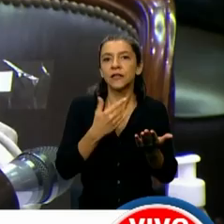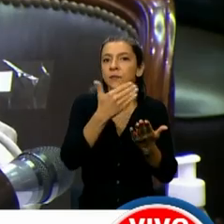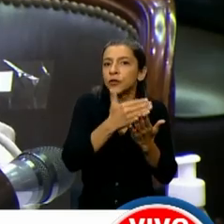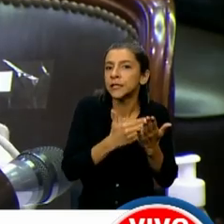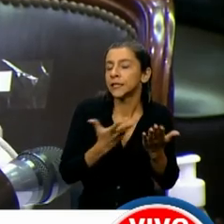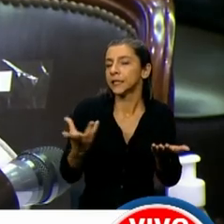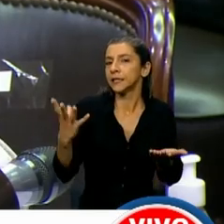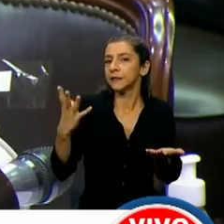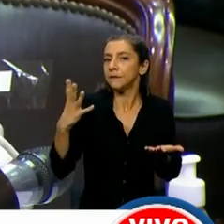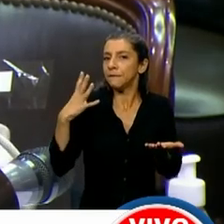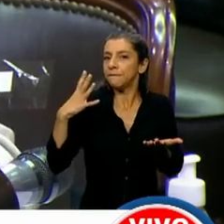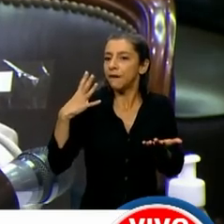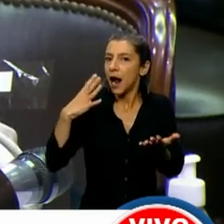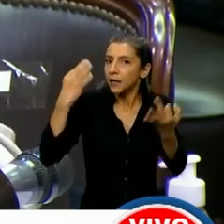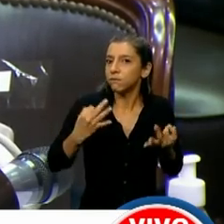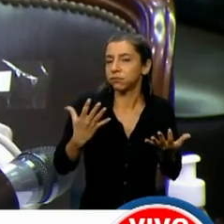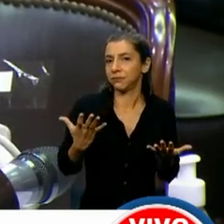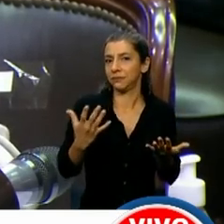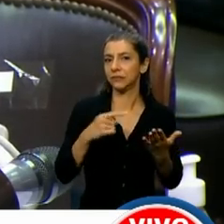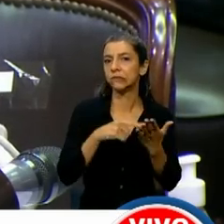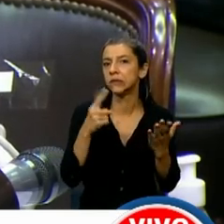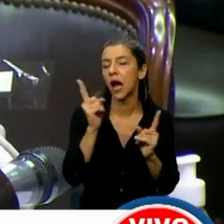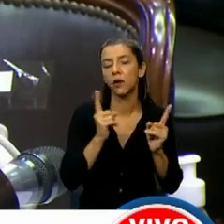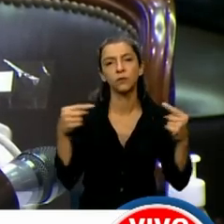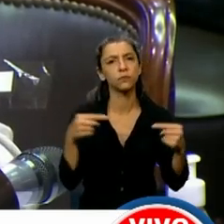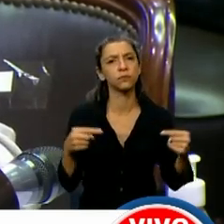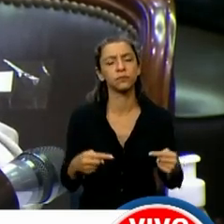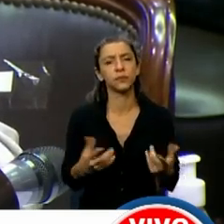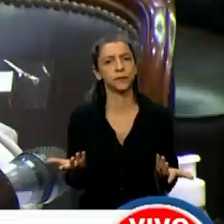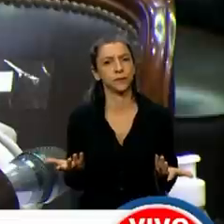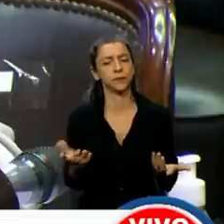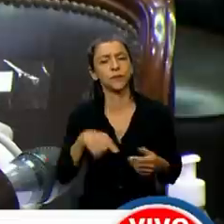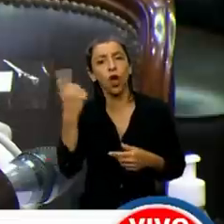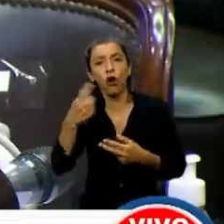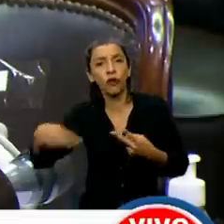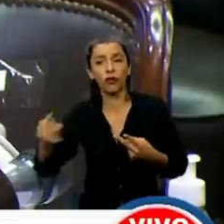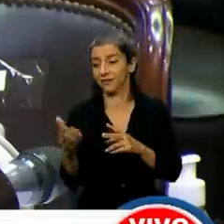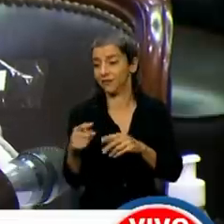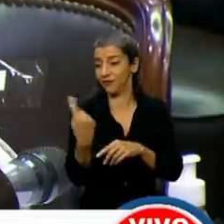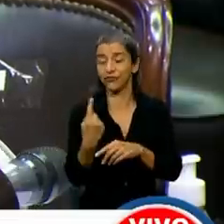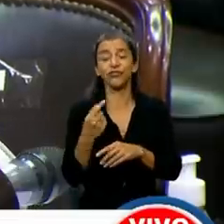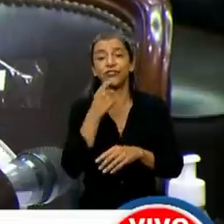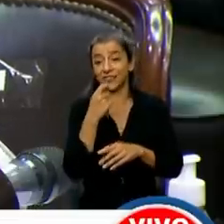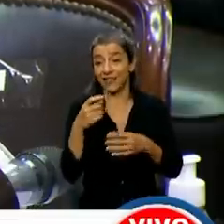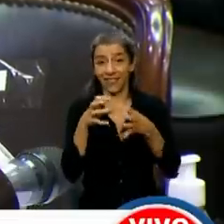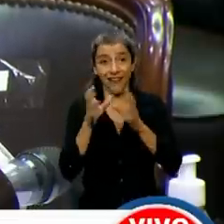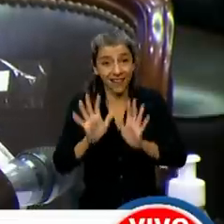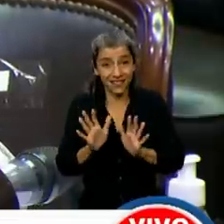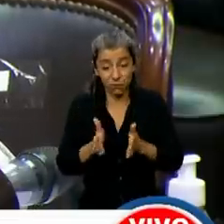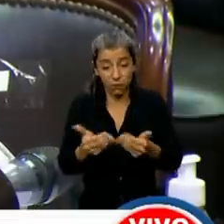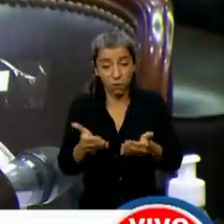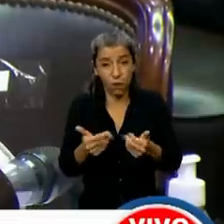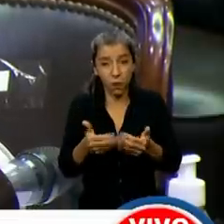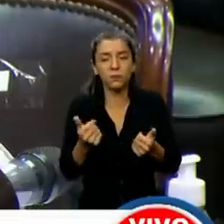el otro punto como si éste no bastara es que cuando debatimos de esta manera express también vemos